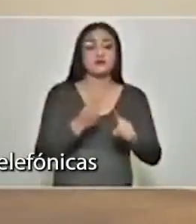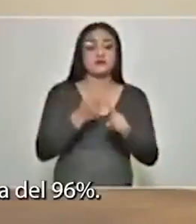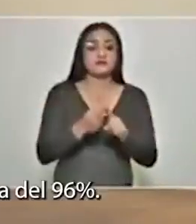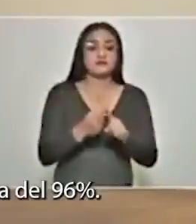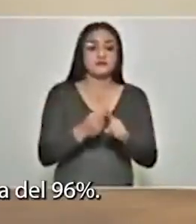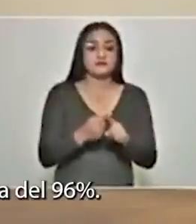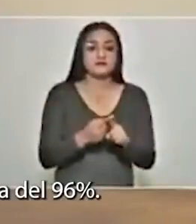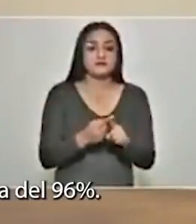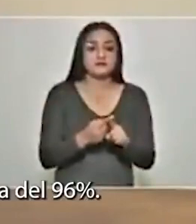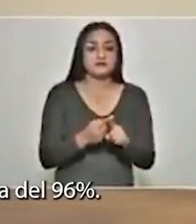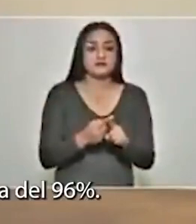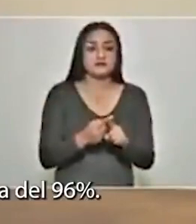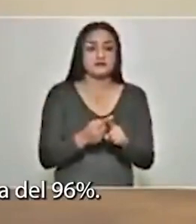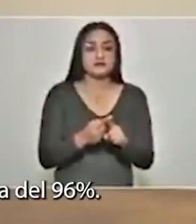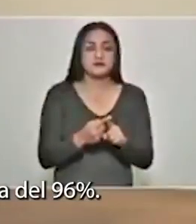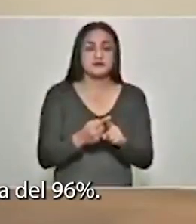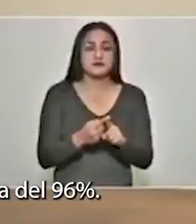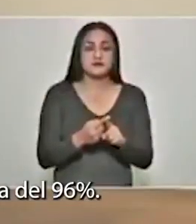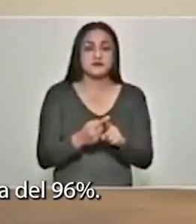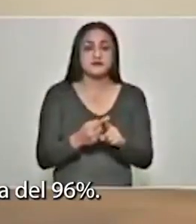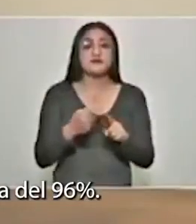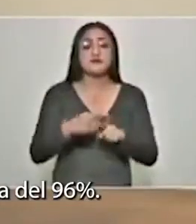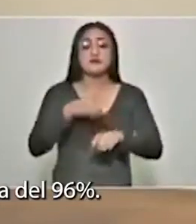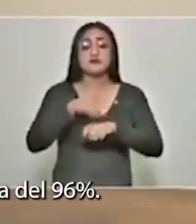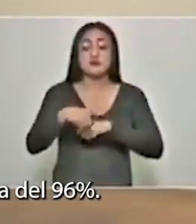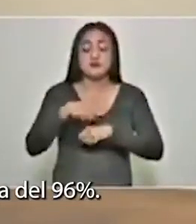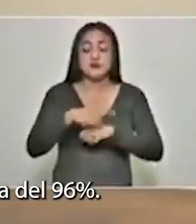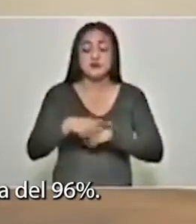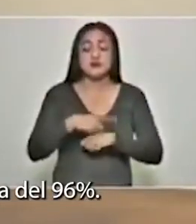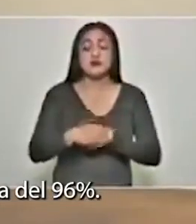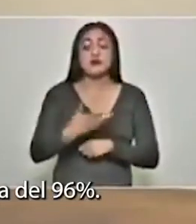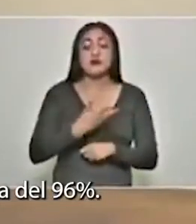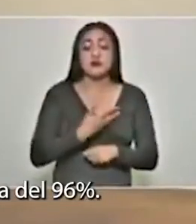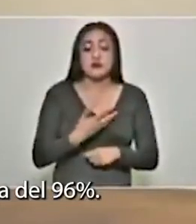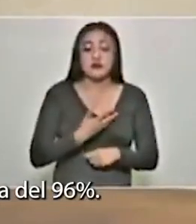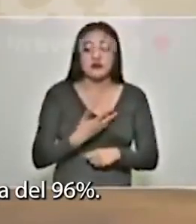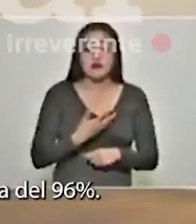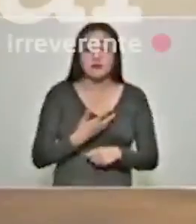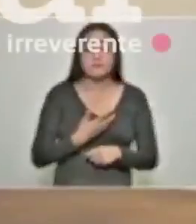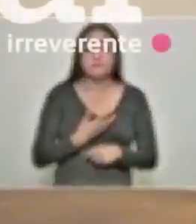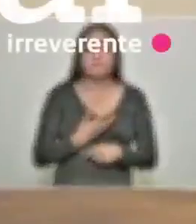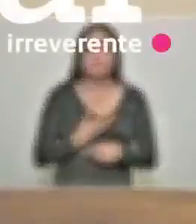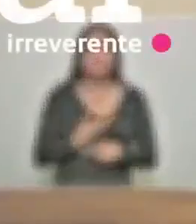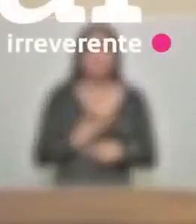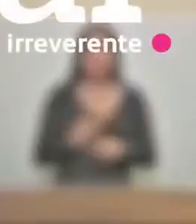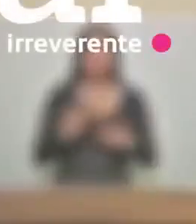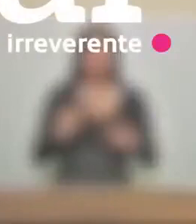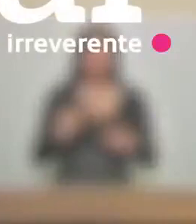República entre el 20 y 29 de julio de este año, con un nivel de confianza del 96%.